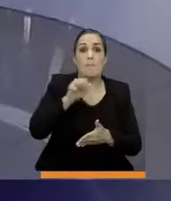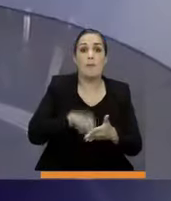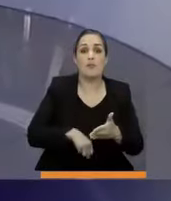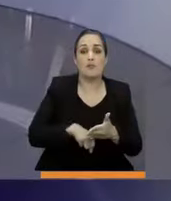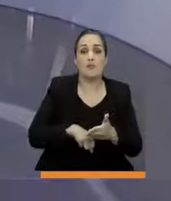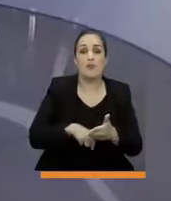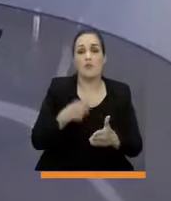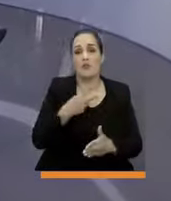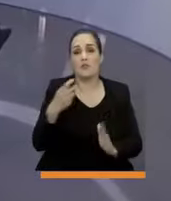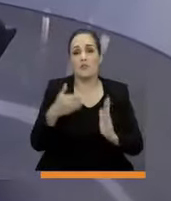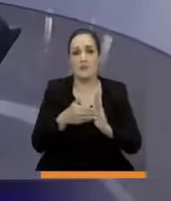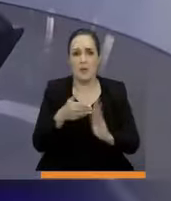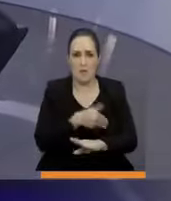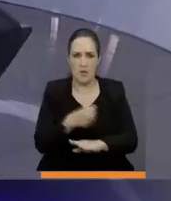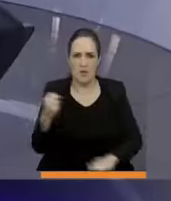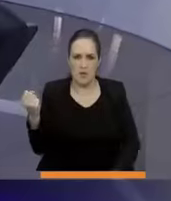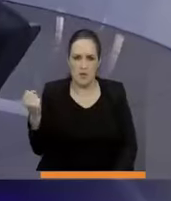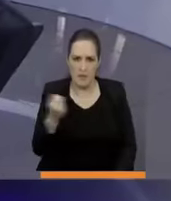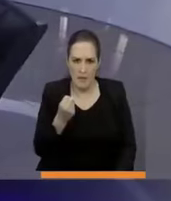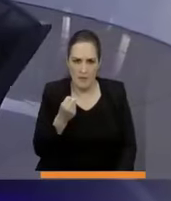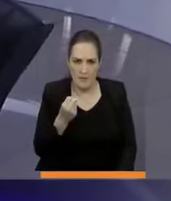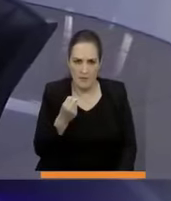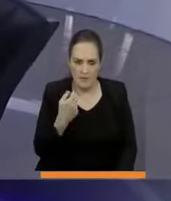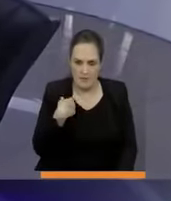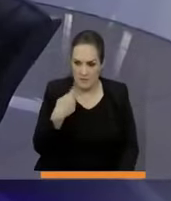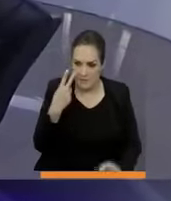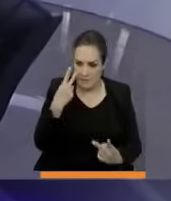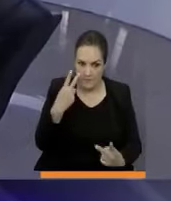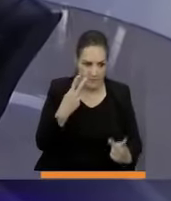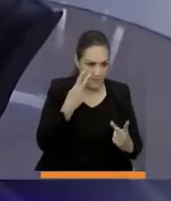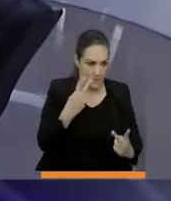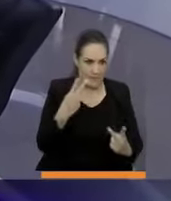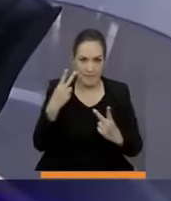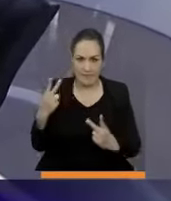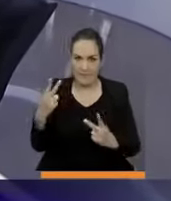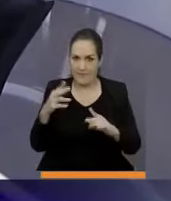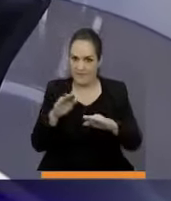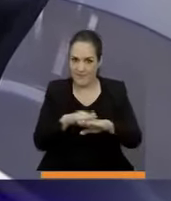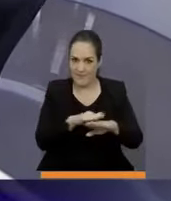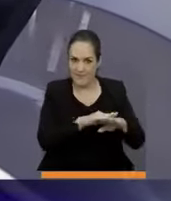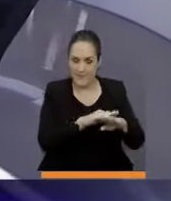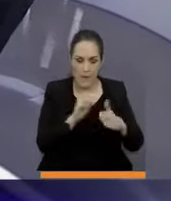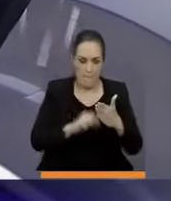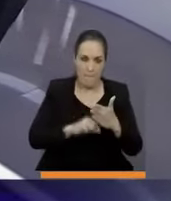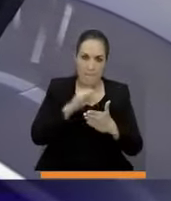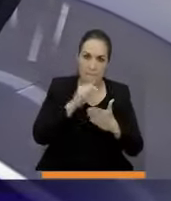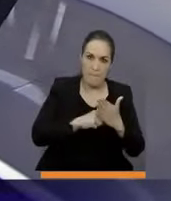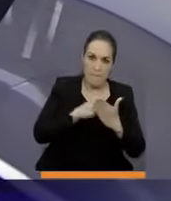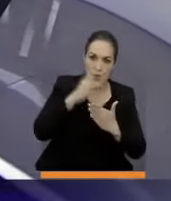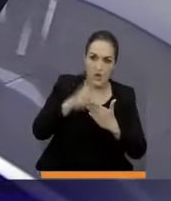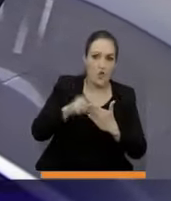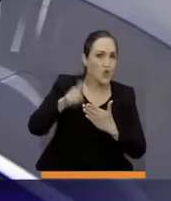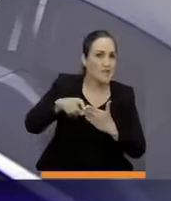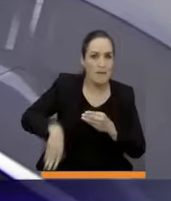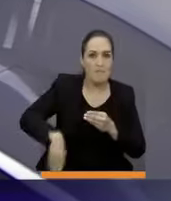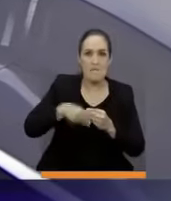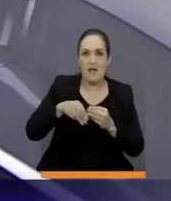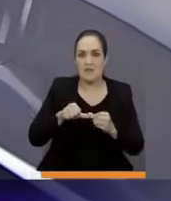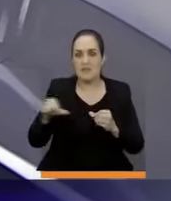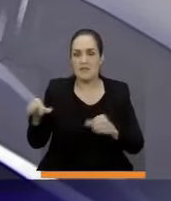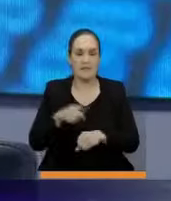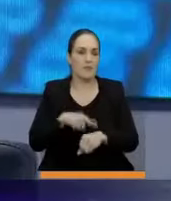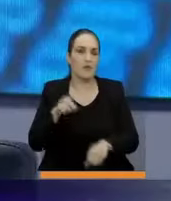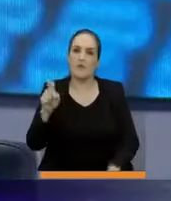de distintos proyectos, muchos de los cuales advertí. Esos proyectos no tienen necesidad de adición. Al punto que